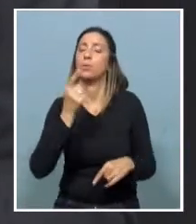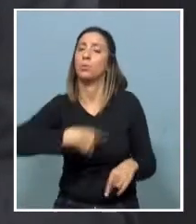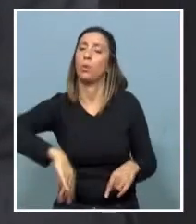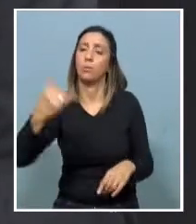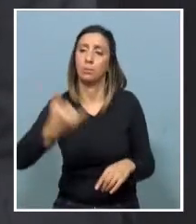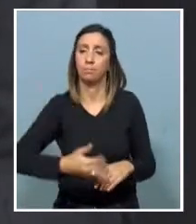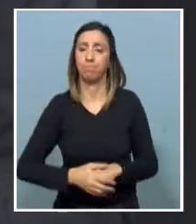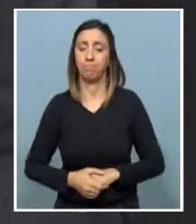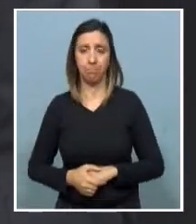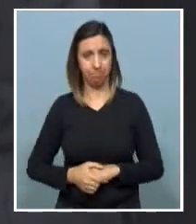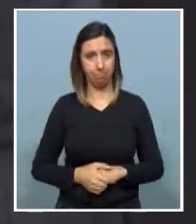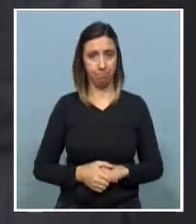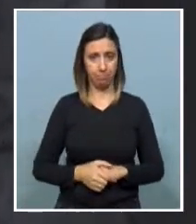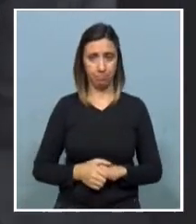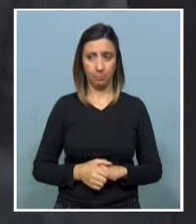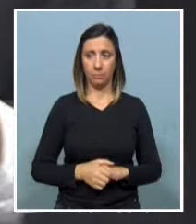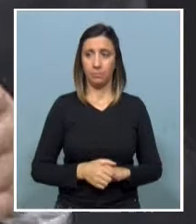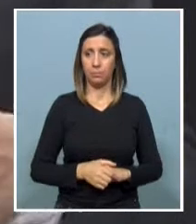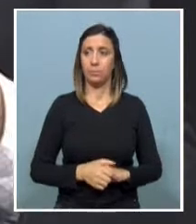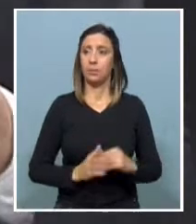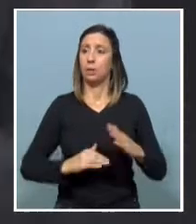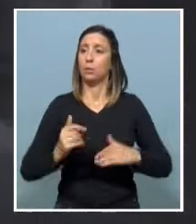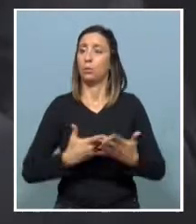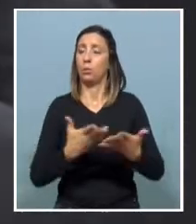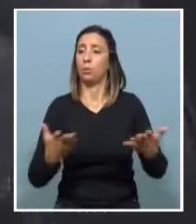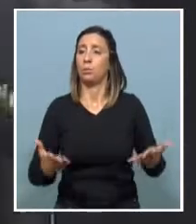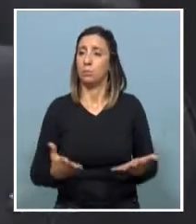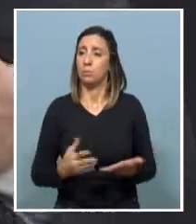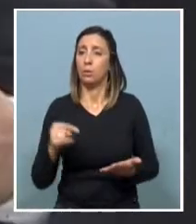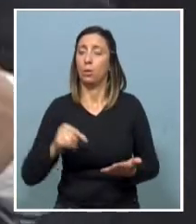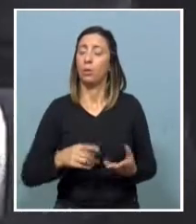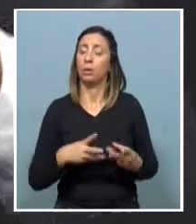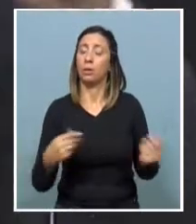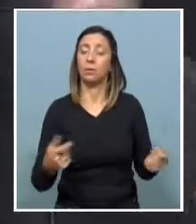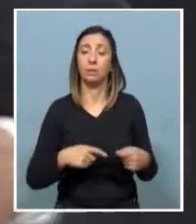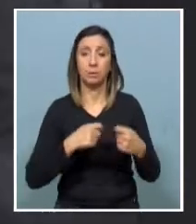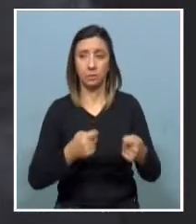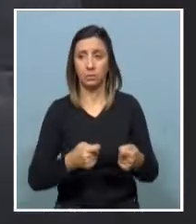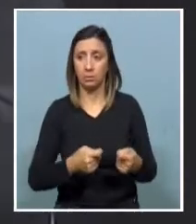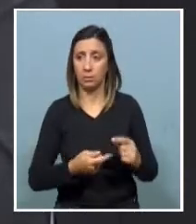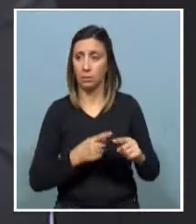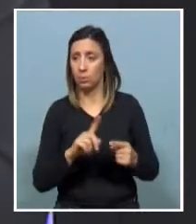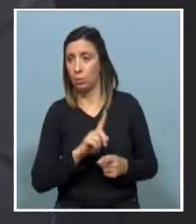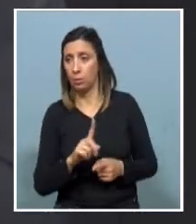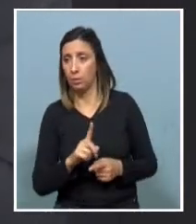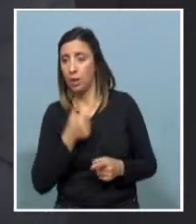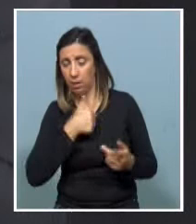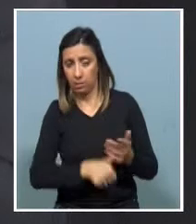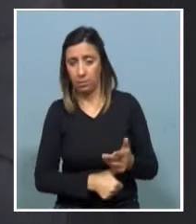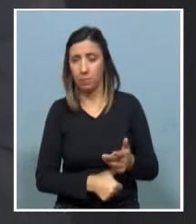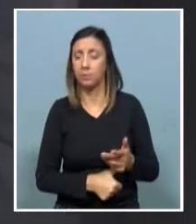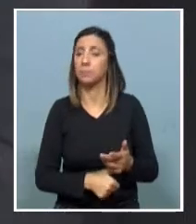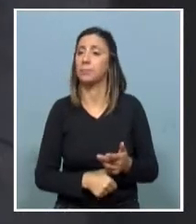vamos a resignar, no solamente en la obra pública. Para darte un dato, hoy hemos terminado de entregar, no sé si tiene que ver, el tema de las estampillas